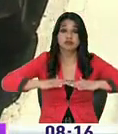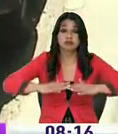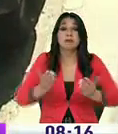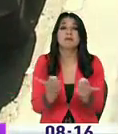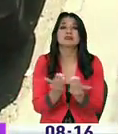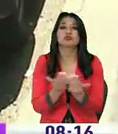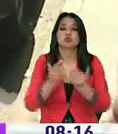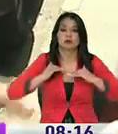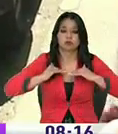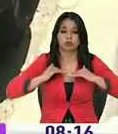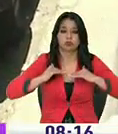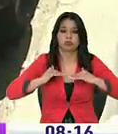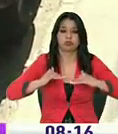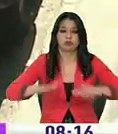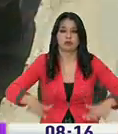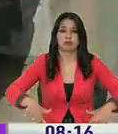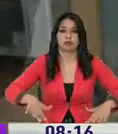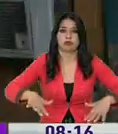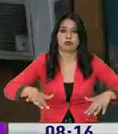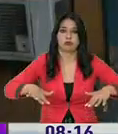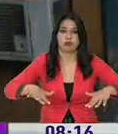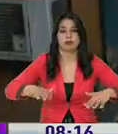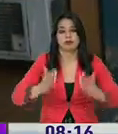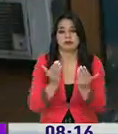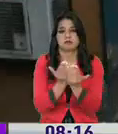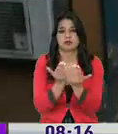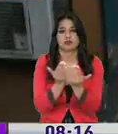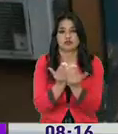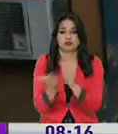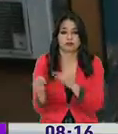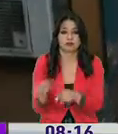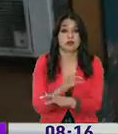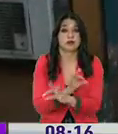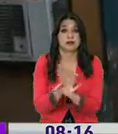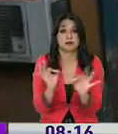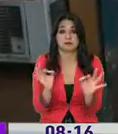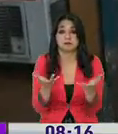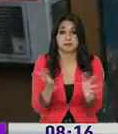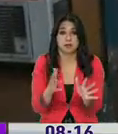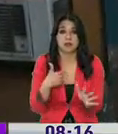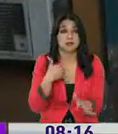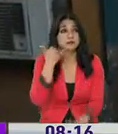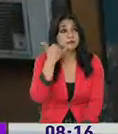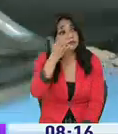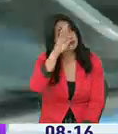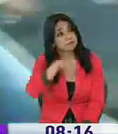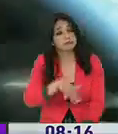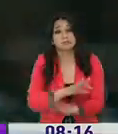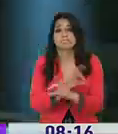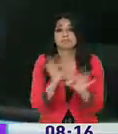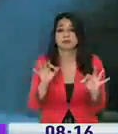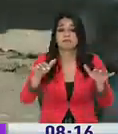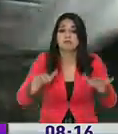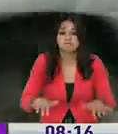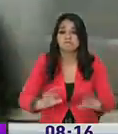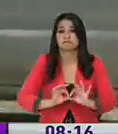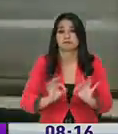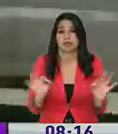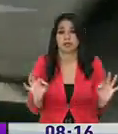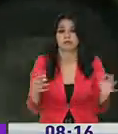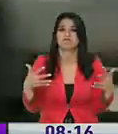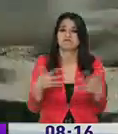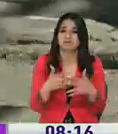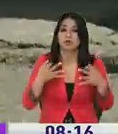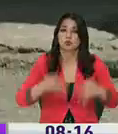bajadita y es entonces acumula y en los huecos no hay quien venga a limpiar se ha llamado a todo eso y no vienen a limpiar el temor de los vecinos es que en